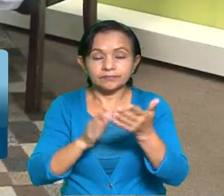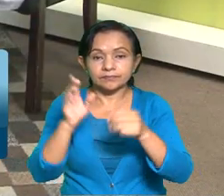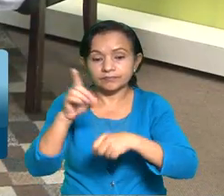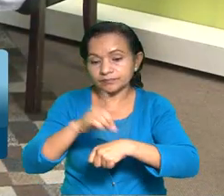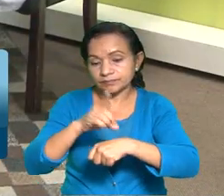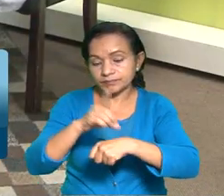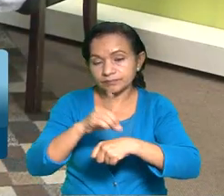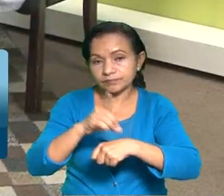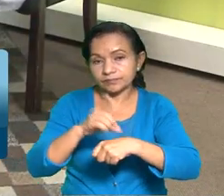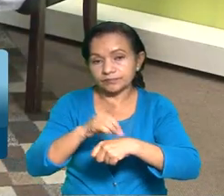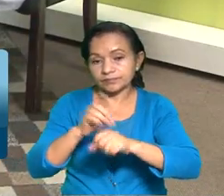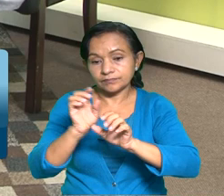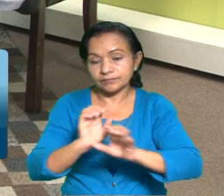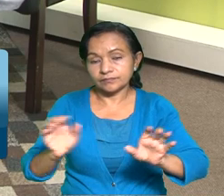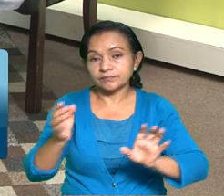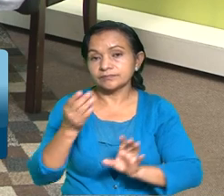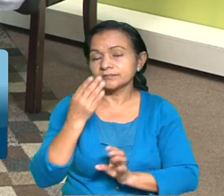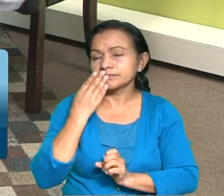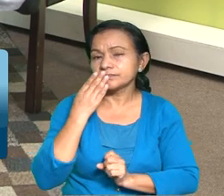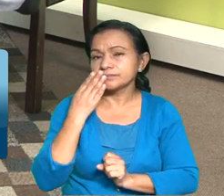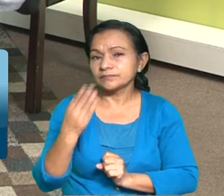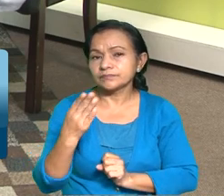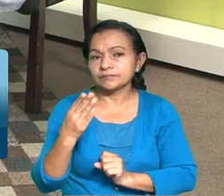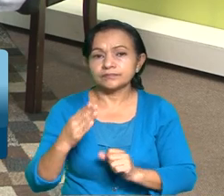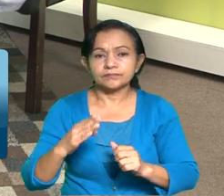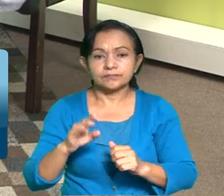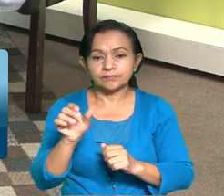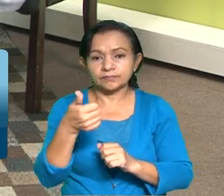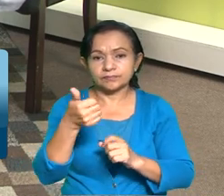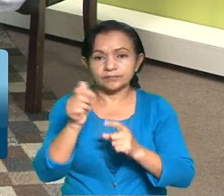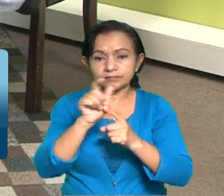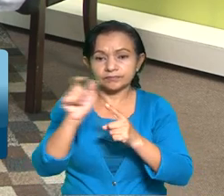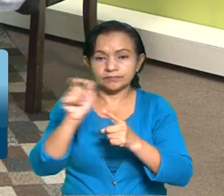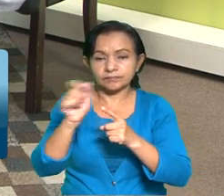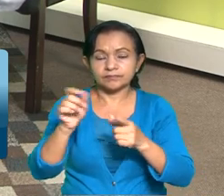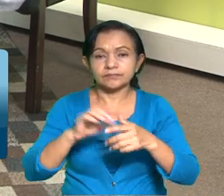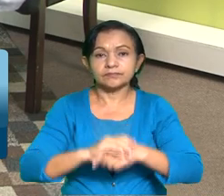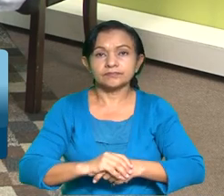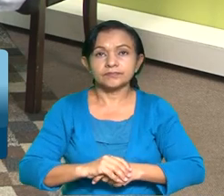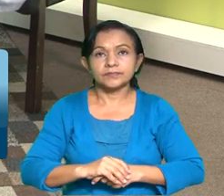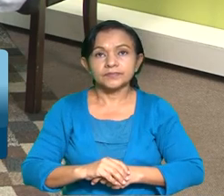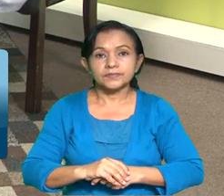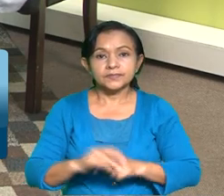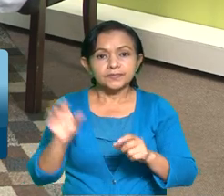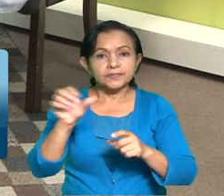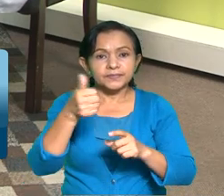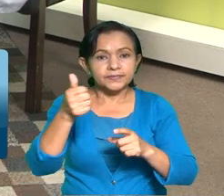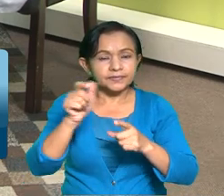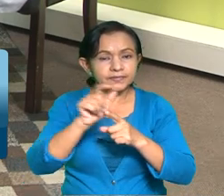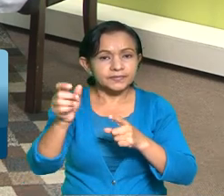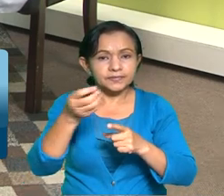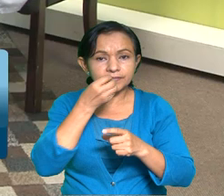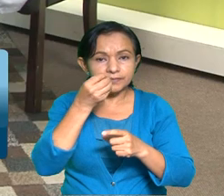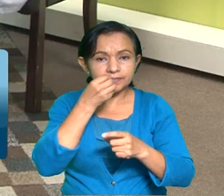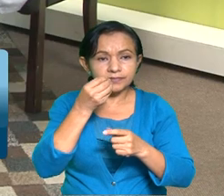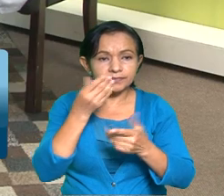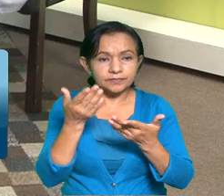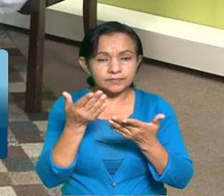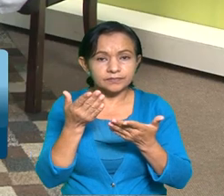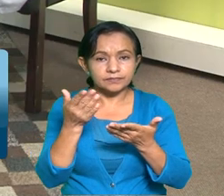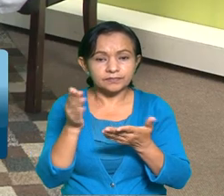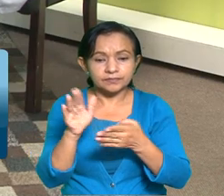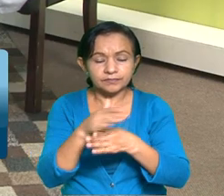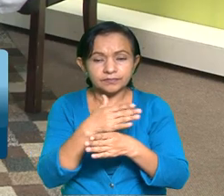que dicen que es muy bueno darle a los niños de 6 meses, ya después de 6 meses, alimentos con sabores